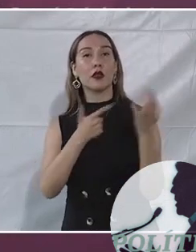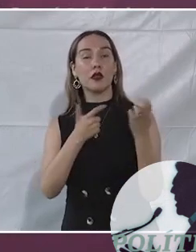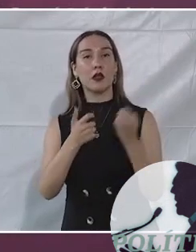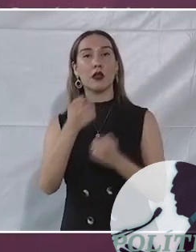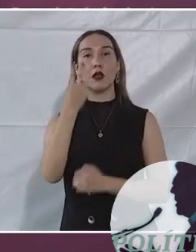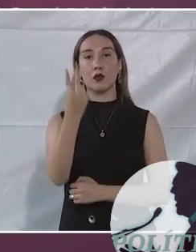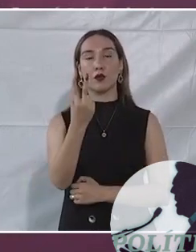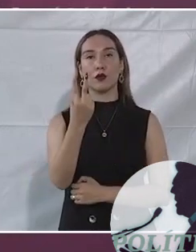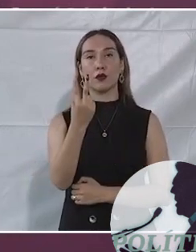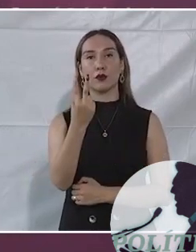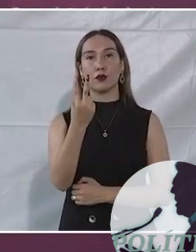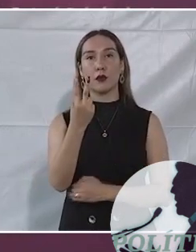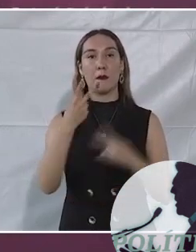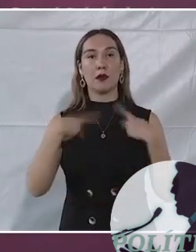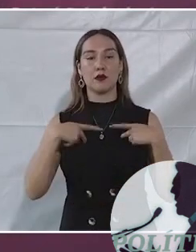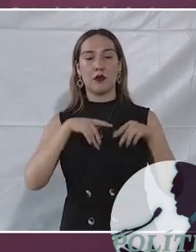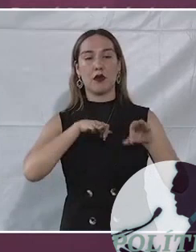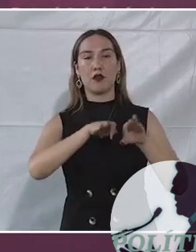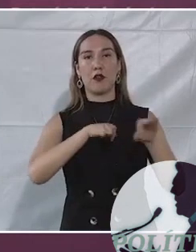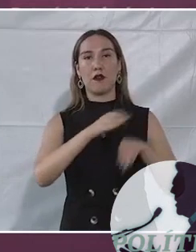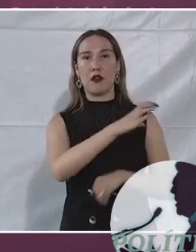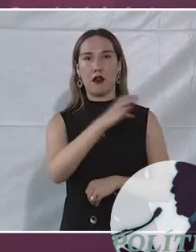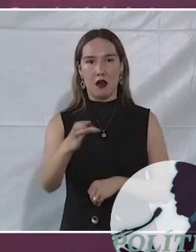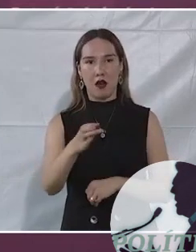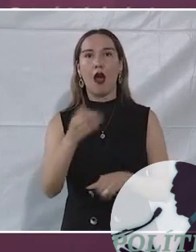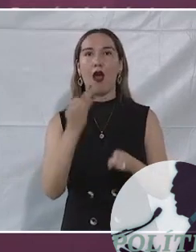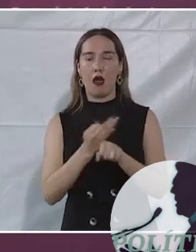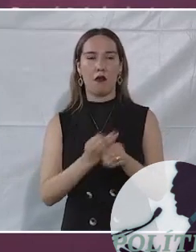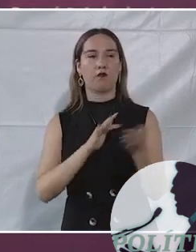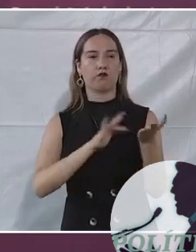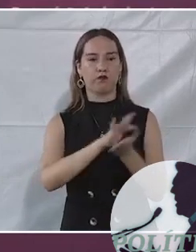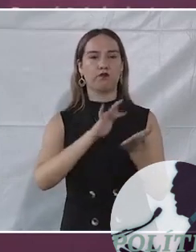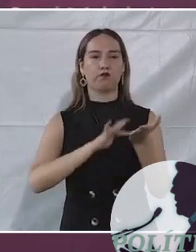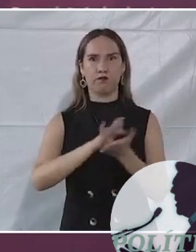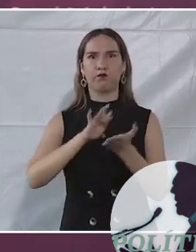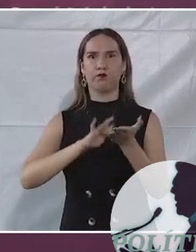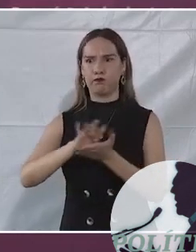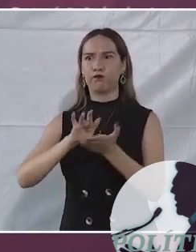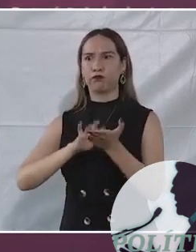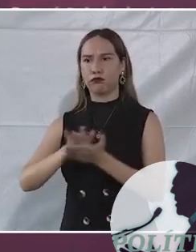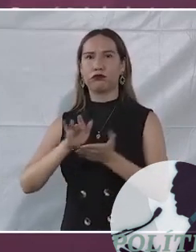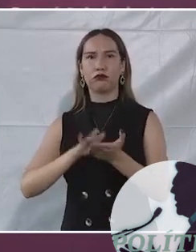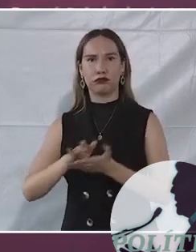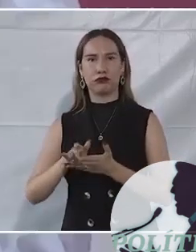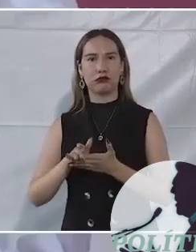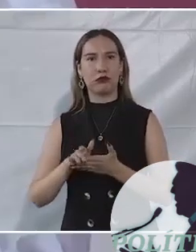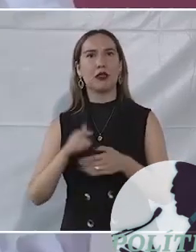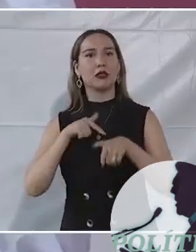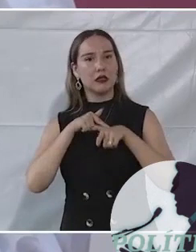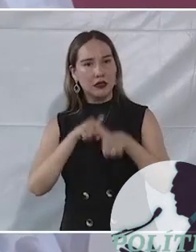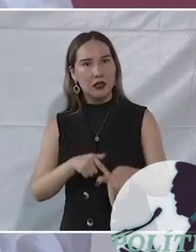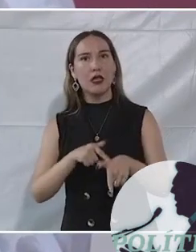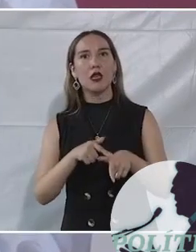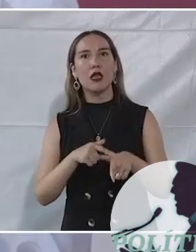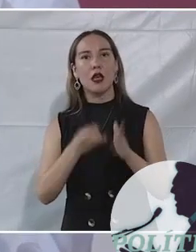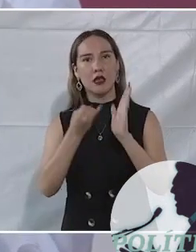12.702 productores que están recibiendo su apoyo. Un jornal para que siembren árboles